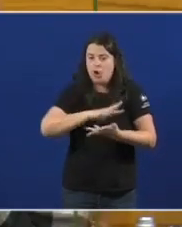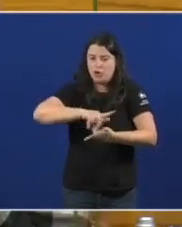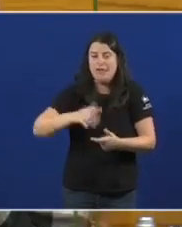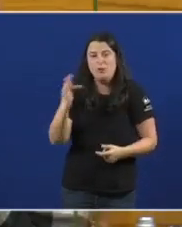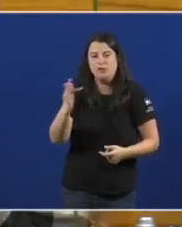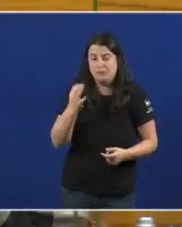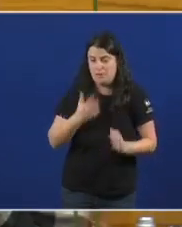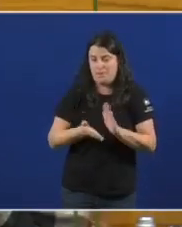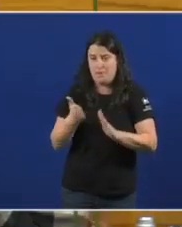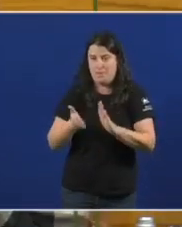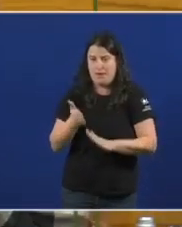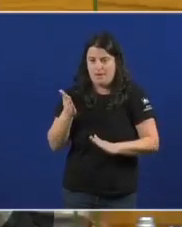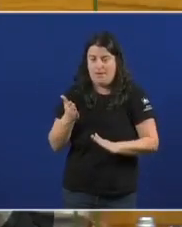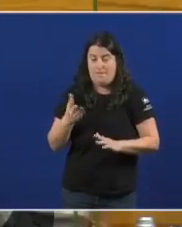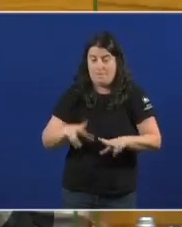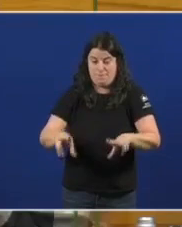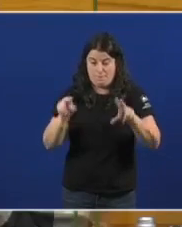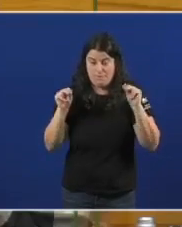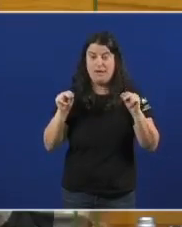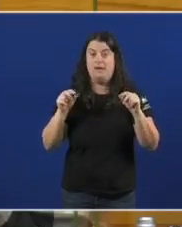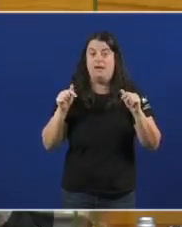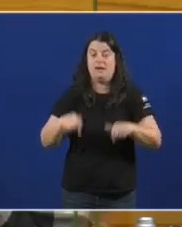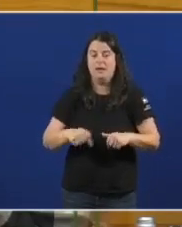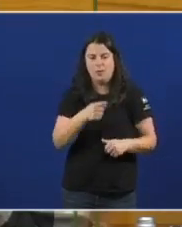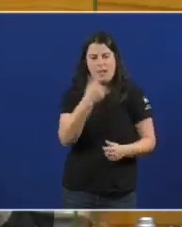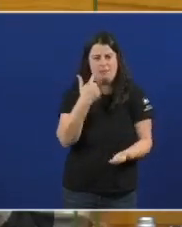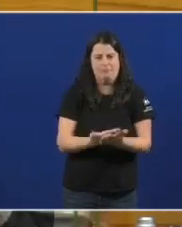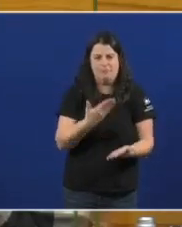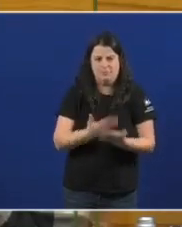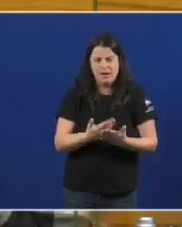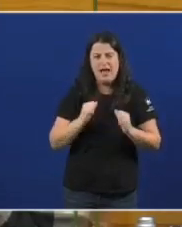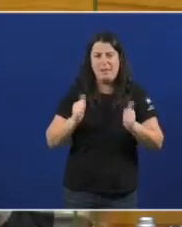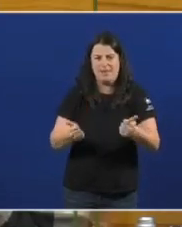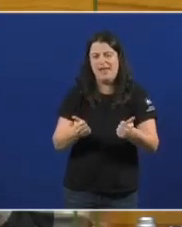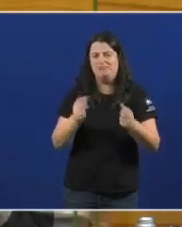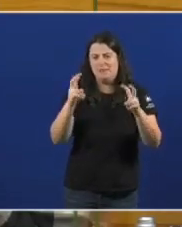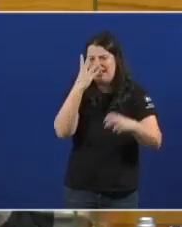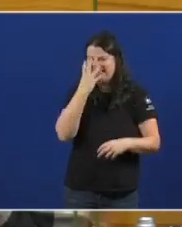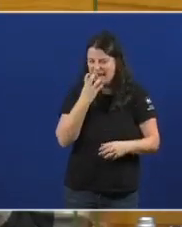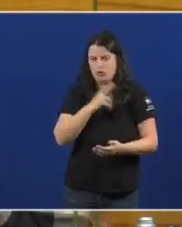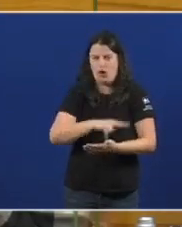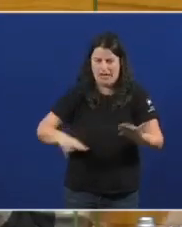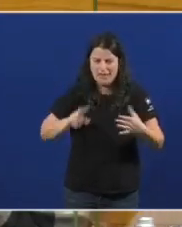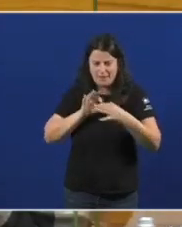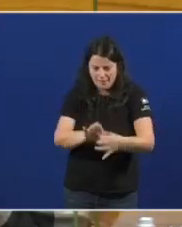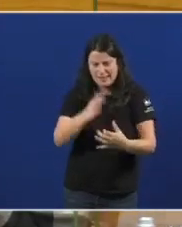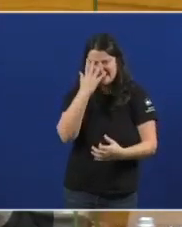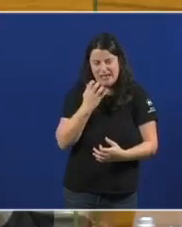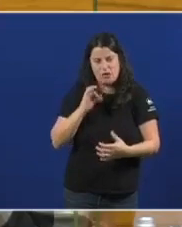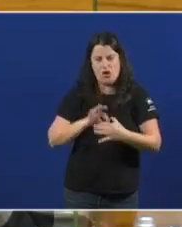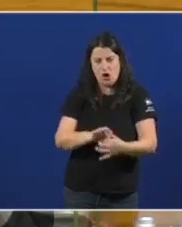estamos acabando este período de sesións nos demostrara que vai empezar a tomarse en serio Galiza, porque tomarse en serio